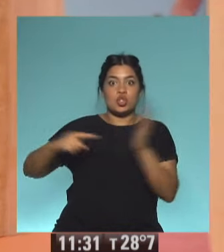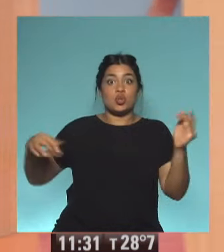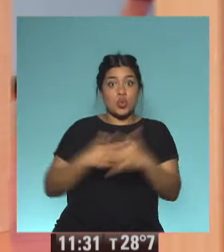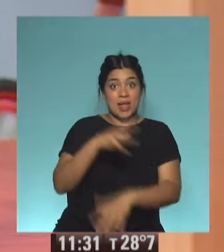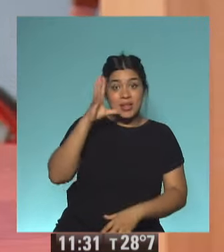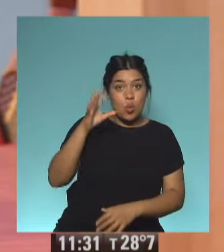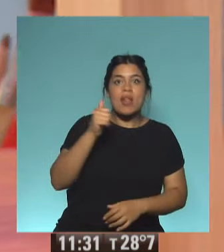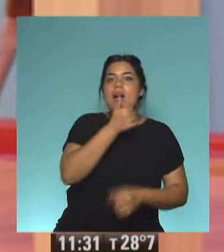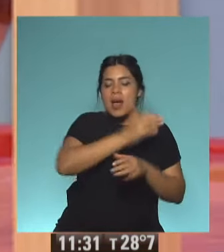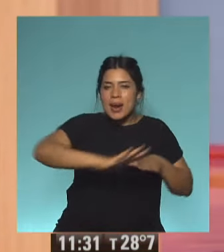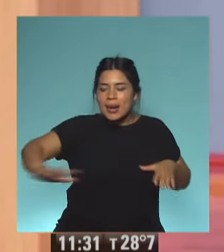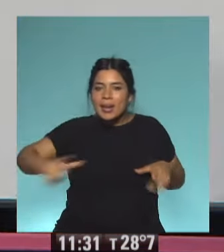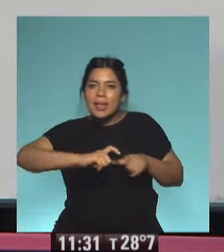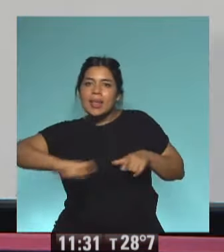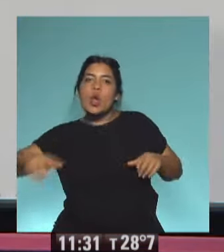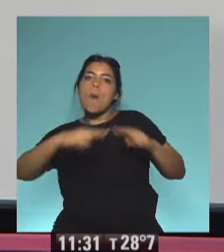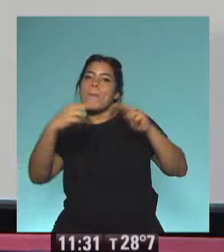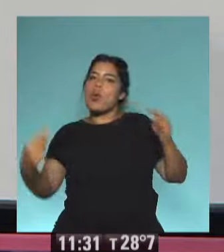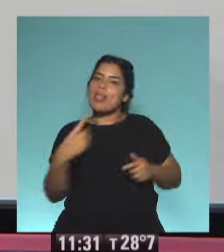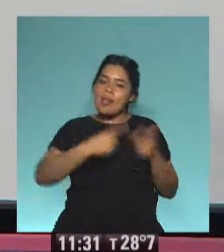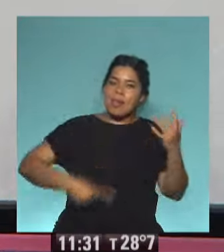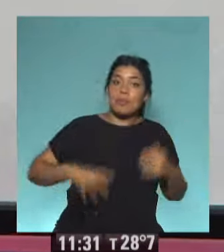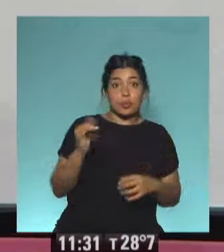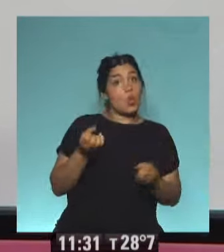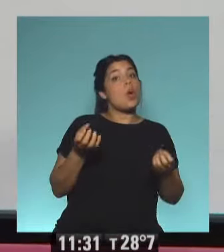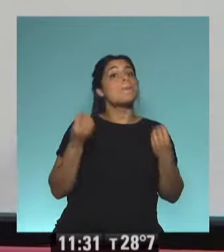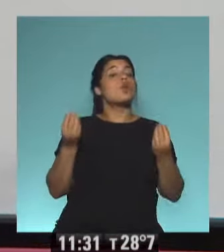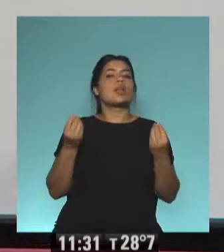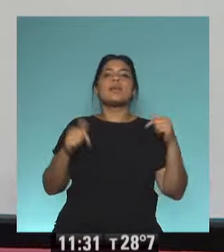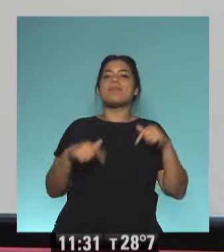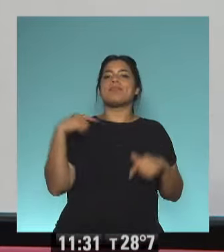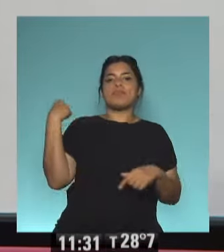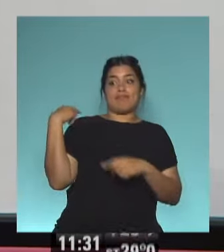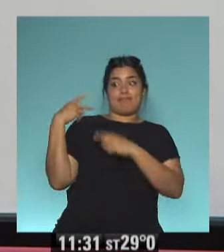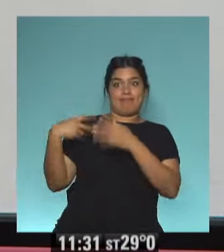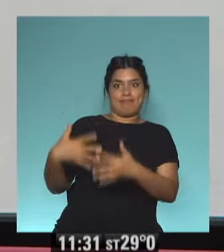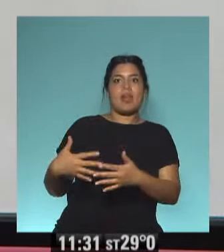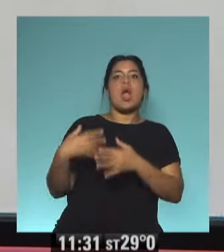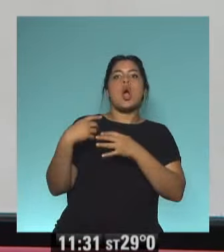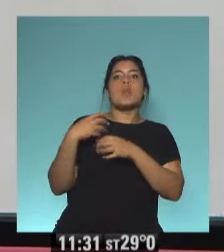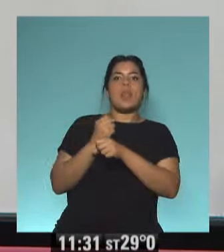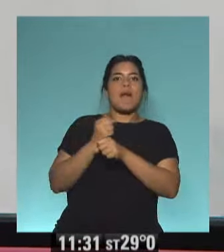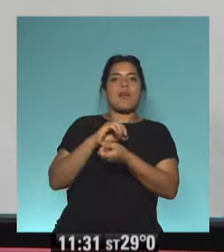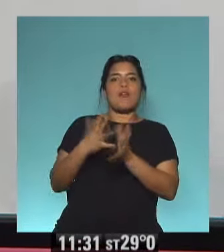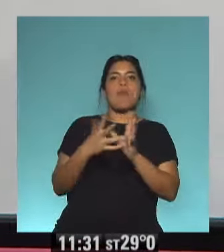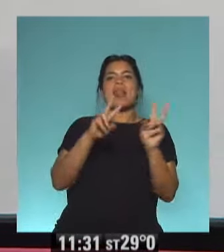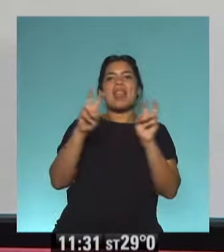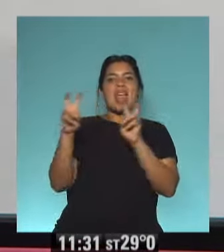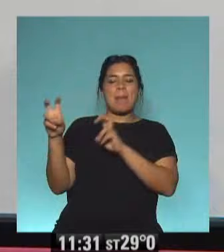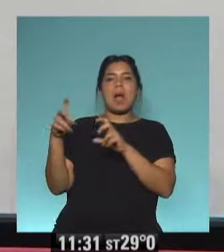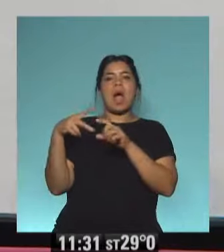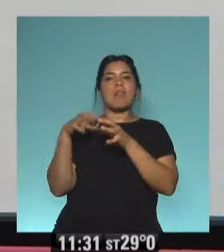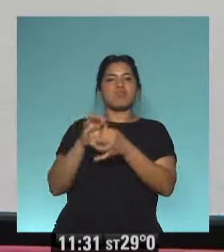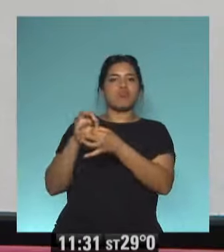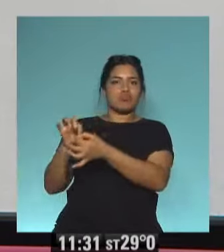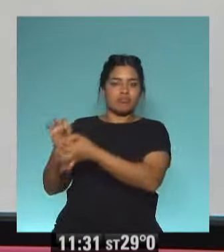tenía un río, un puente? Bueno, porque estuvimos trabajando, obviamente, con diferentes temas que nos iban